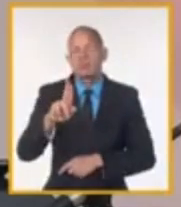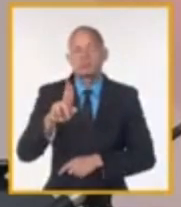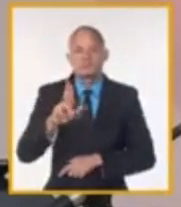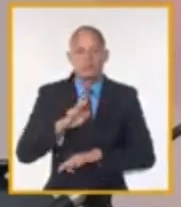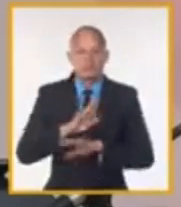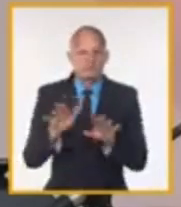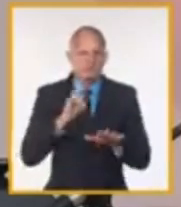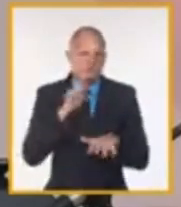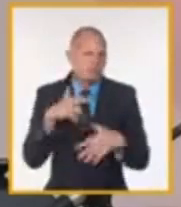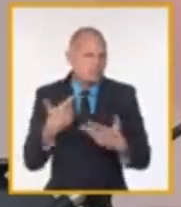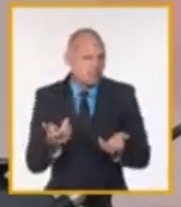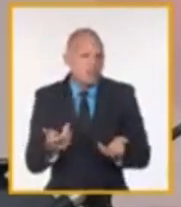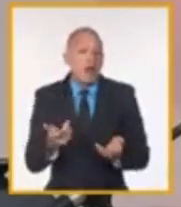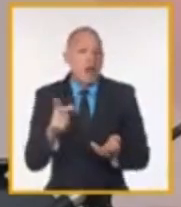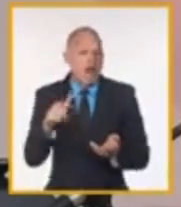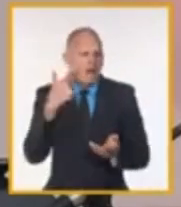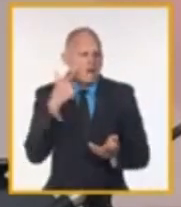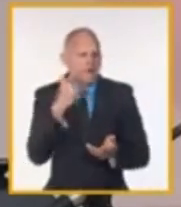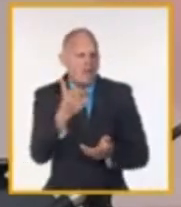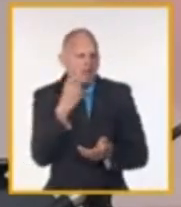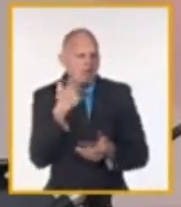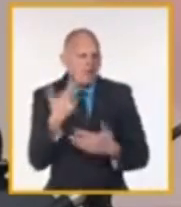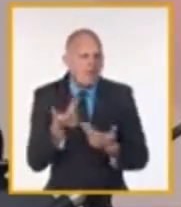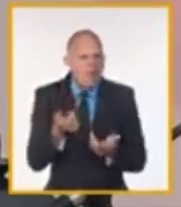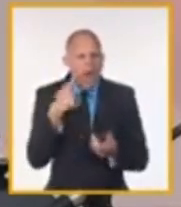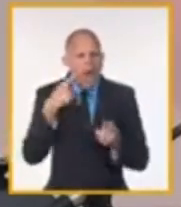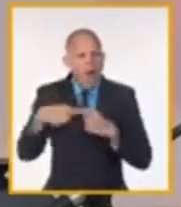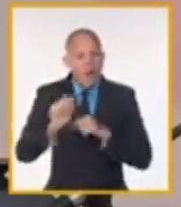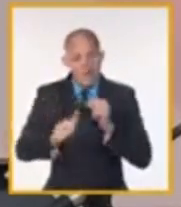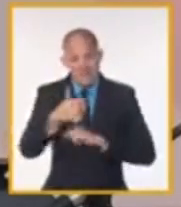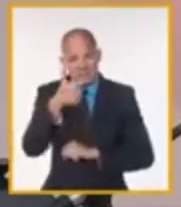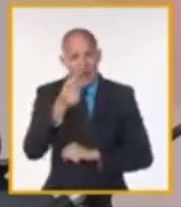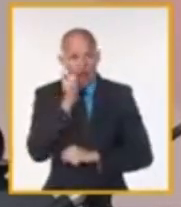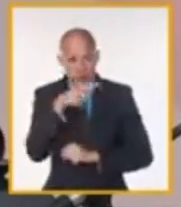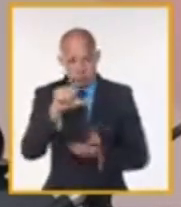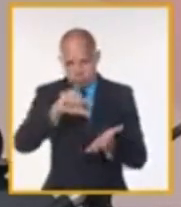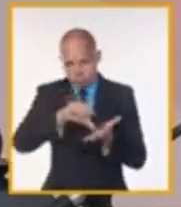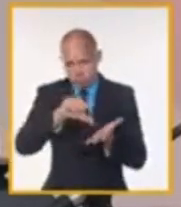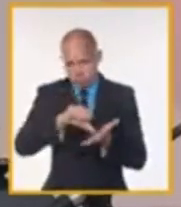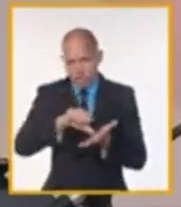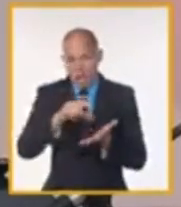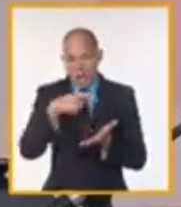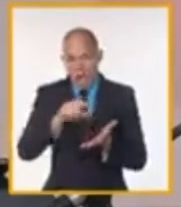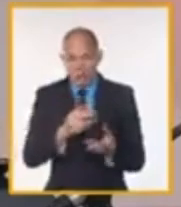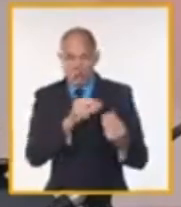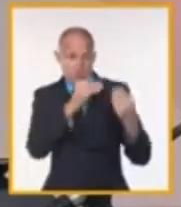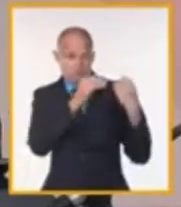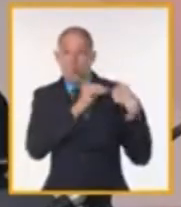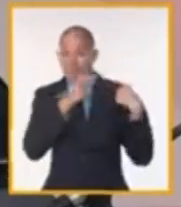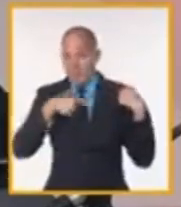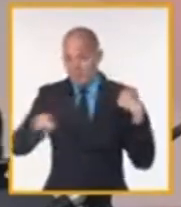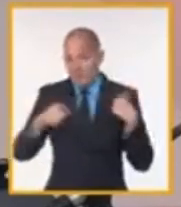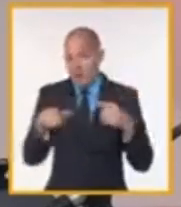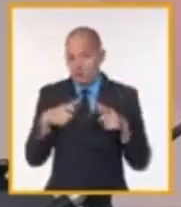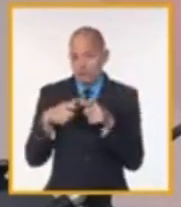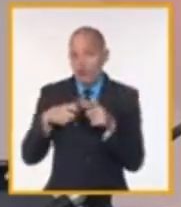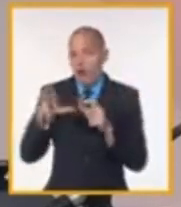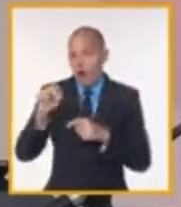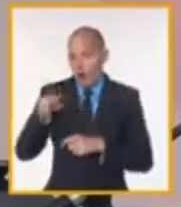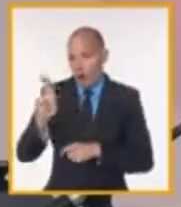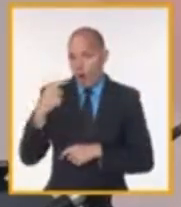ese tema Cómo valora por ejemplo la proyección del nuevo presidente iraní que bueno va ahora Naciones Unidas su primer